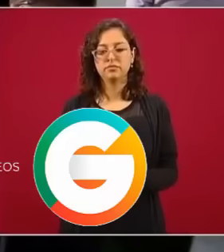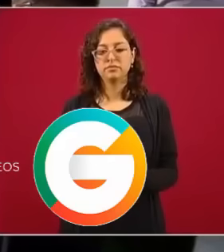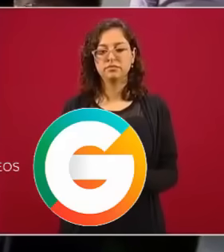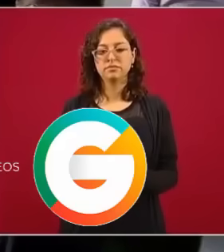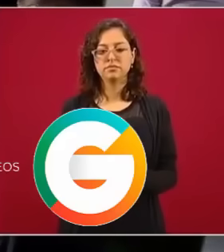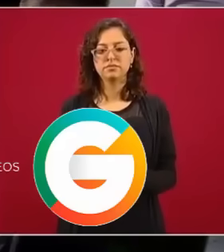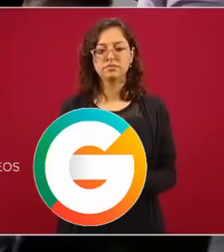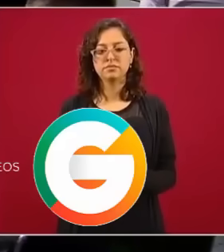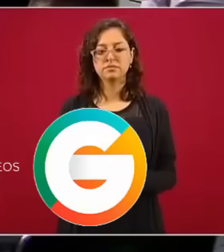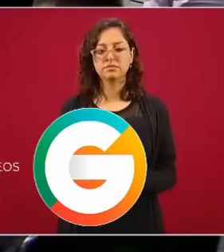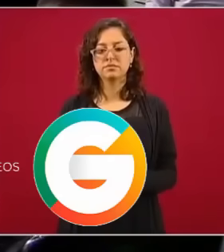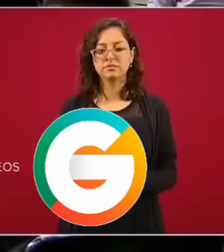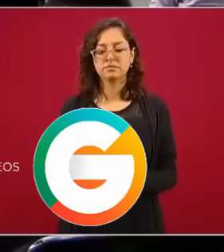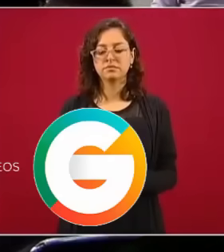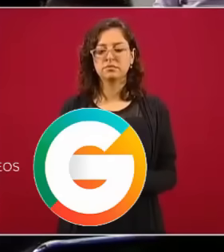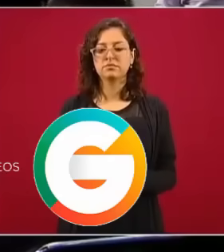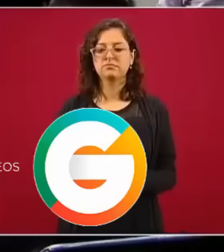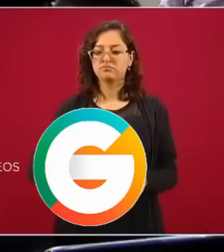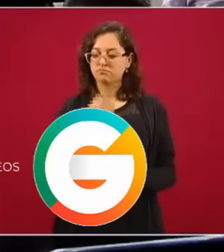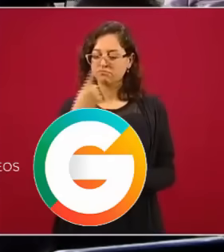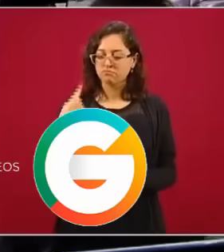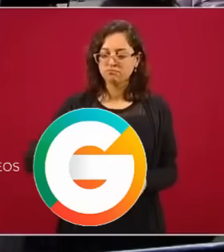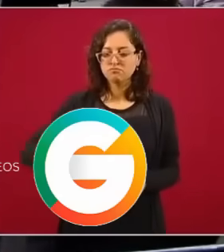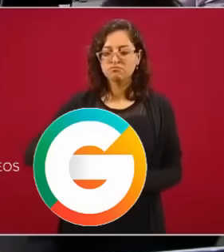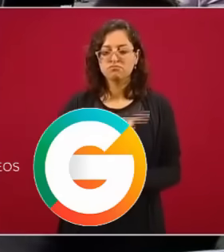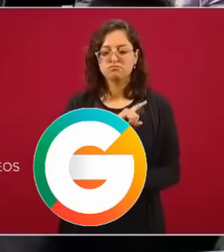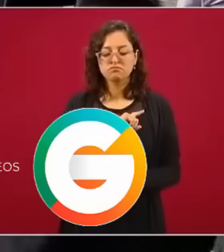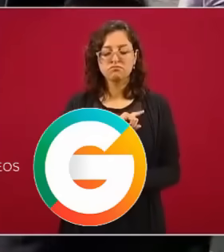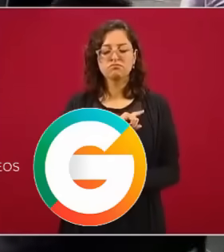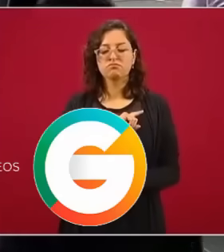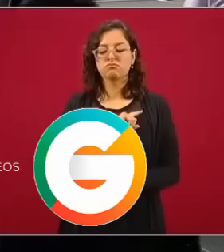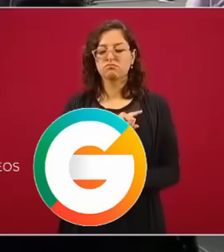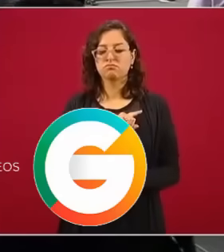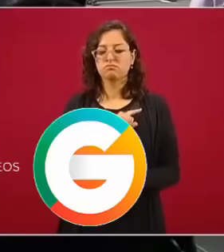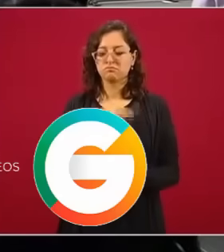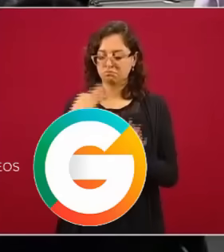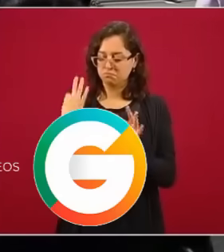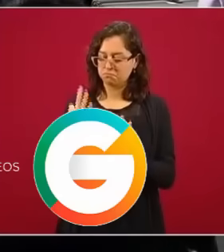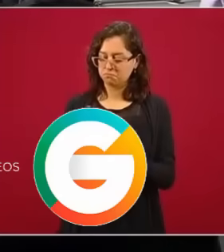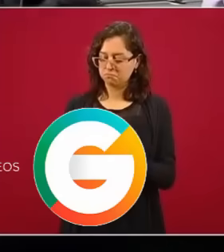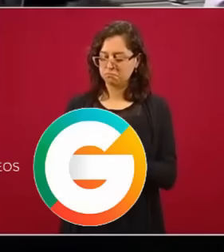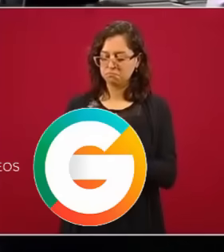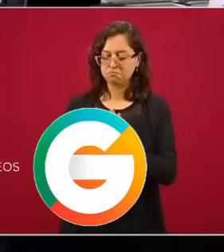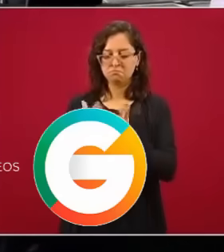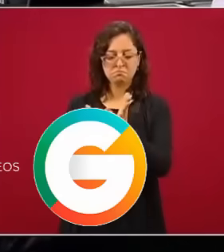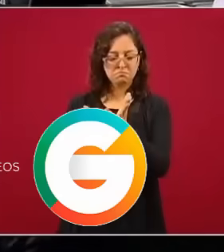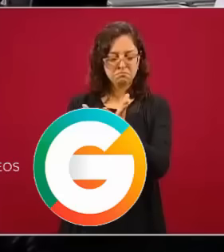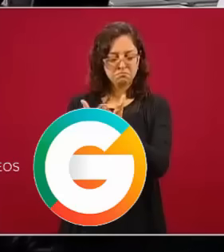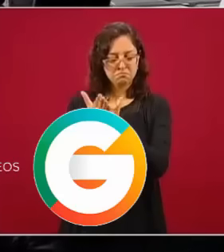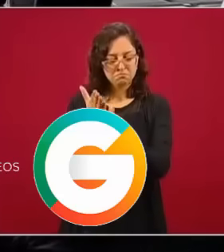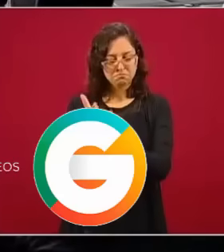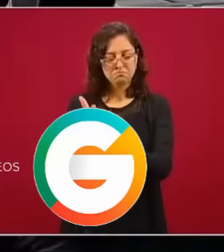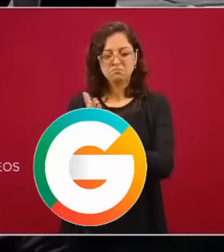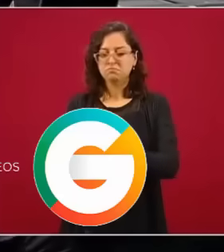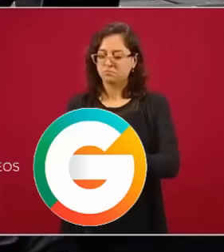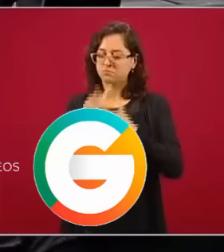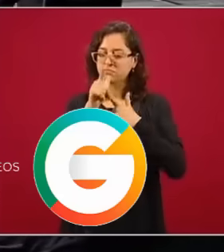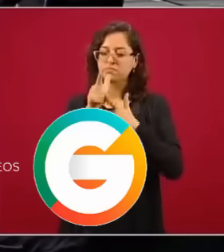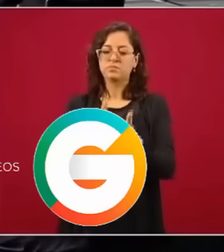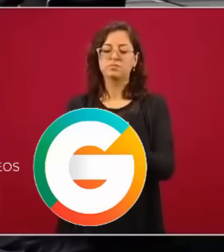Y vamos a seguir actuando con rectitud, con principios.